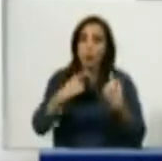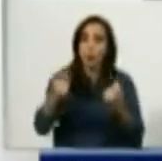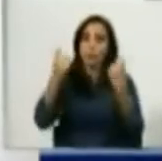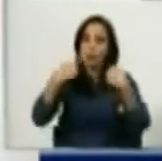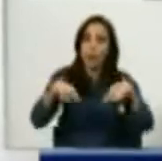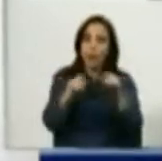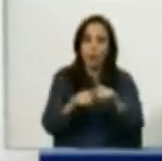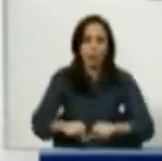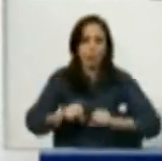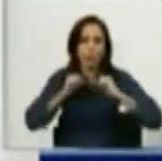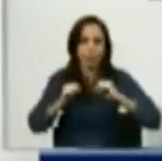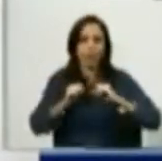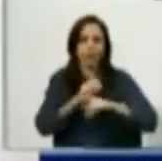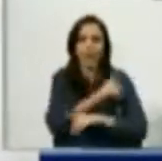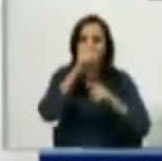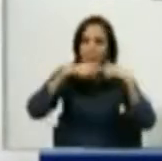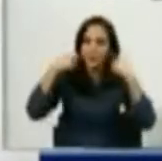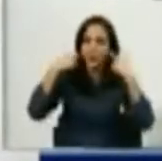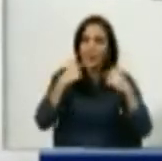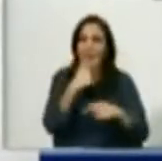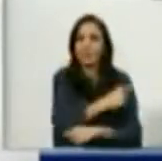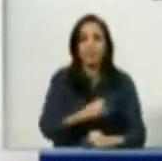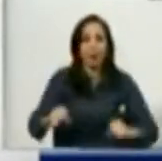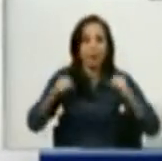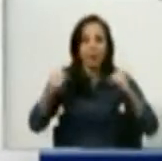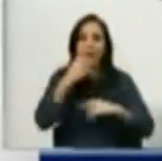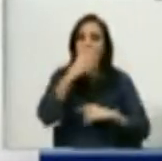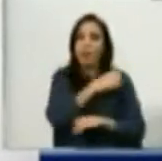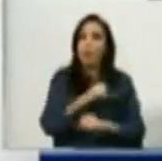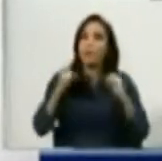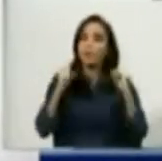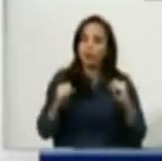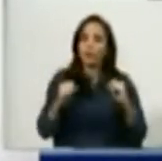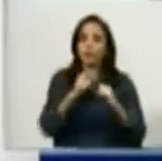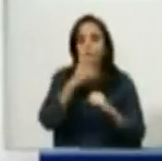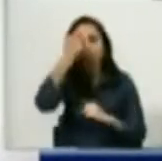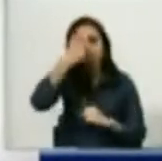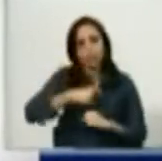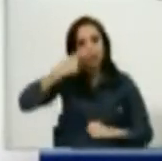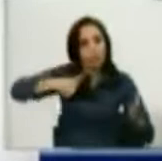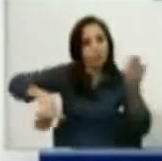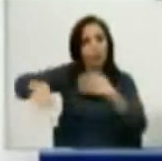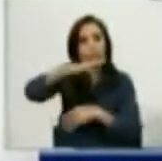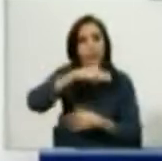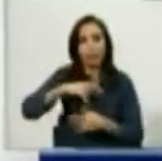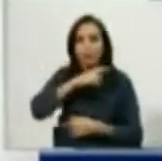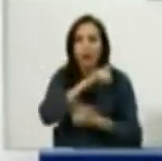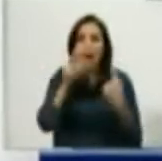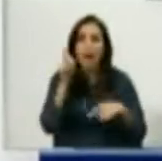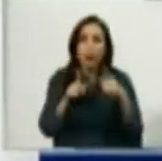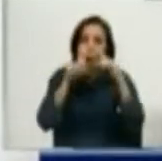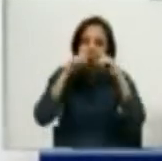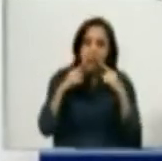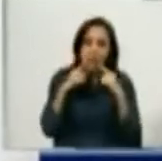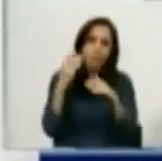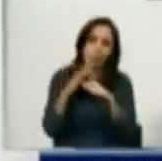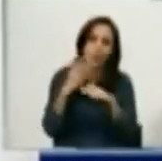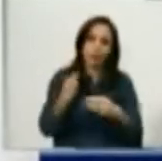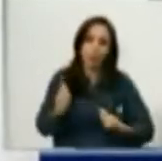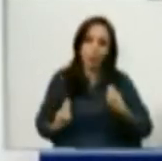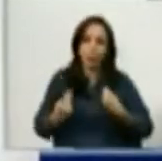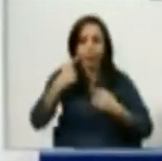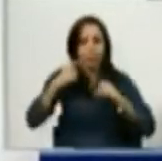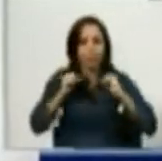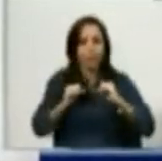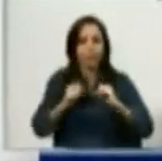toca apretar los dientes y sonreír más duro Cuanto más ardan las lágrimas en los ojos y la angustia más